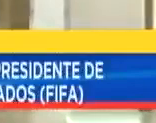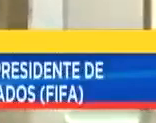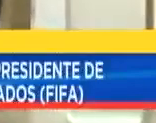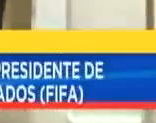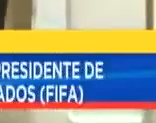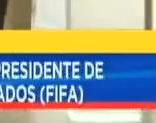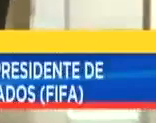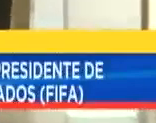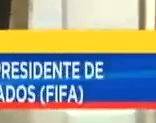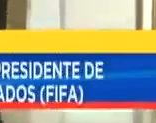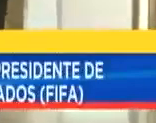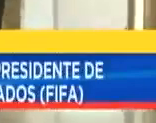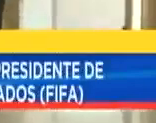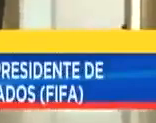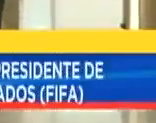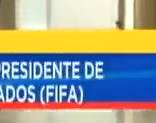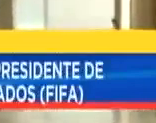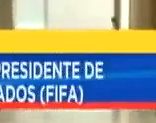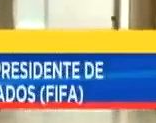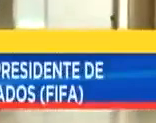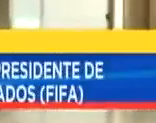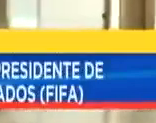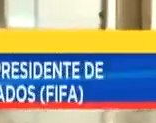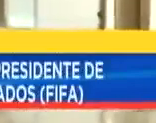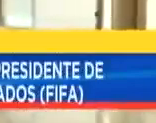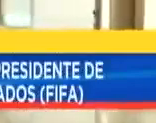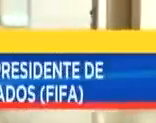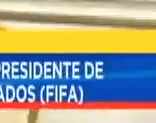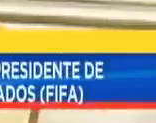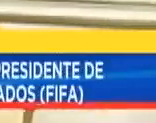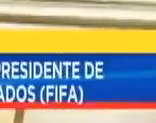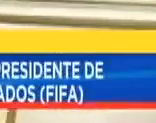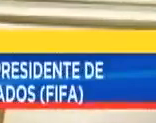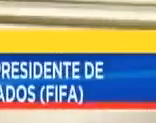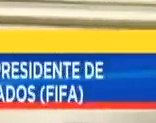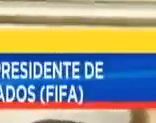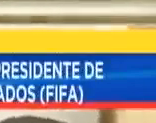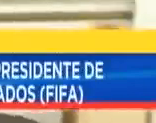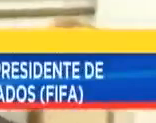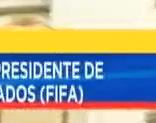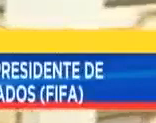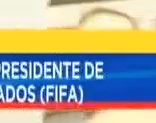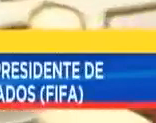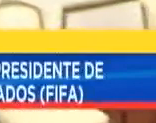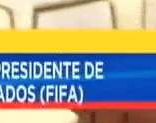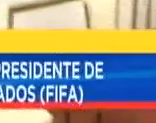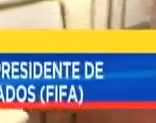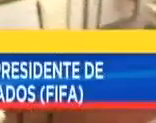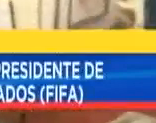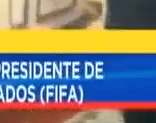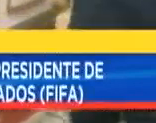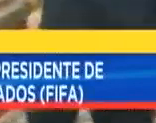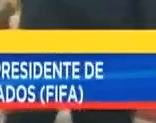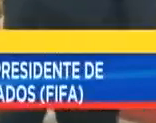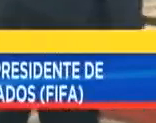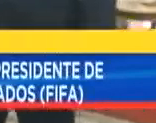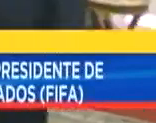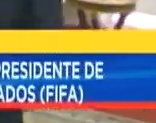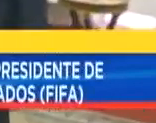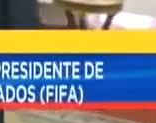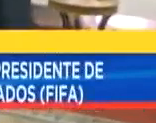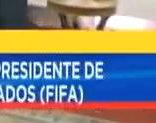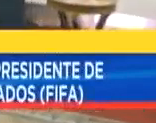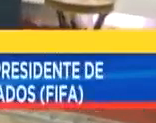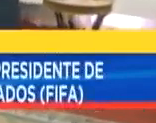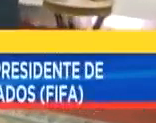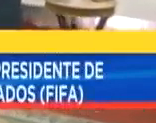Internacional de Fútbol Asociados FIFA, esto como parte de la gira de Gianni Infantino por los distintos países que componen la Confederación